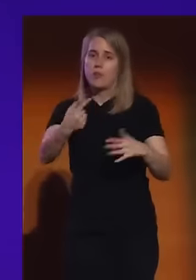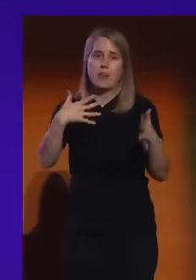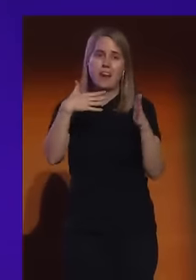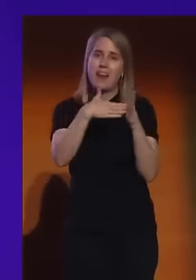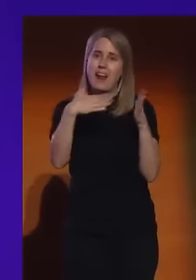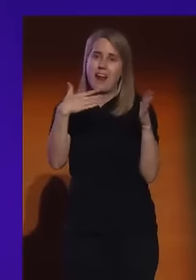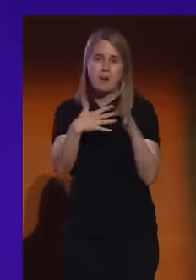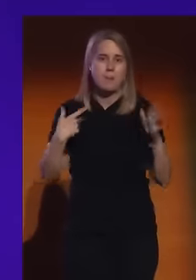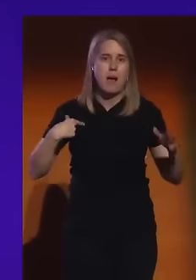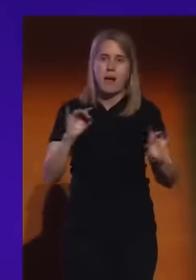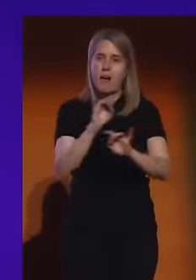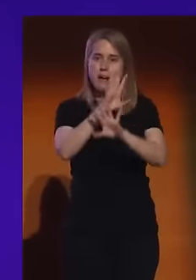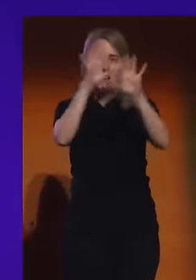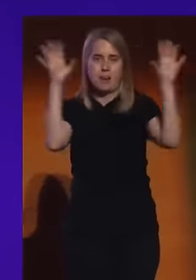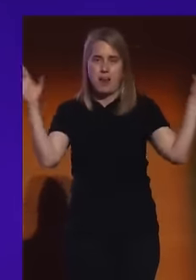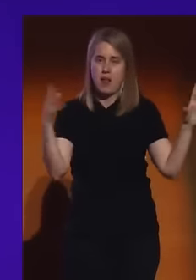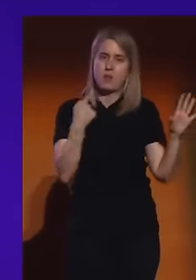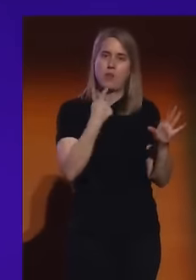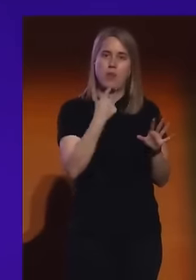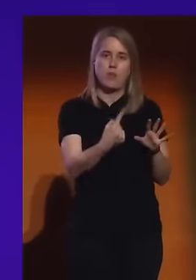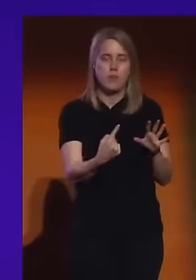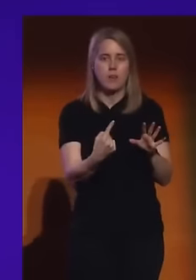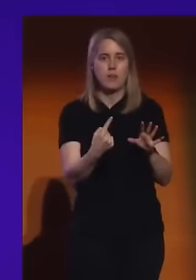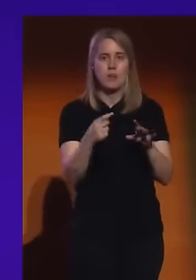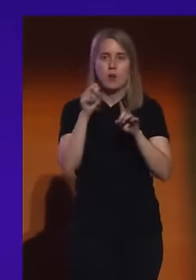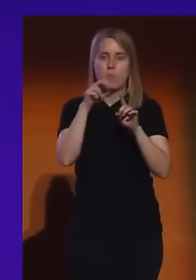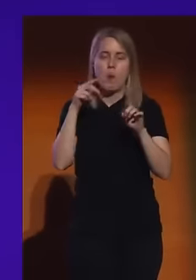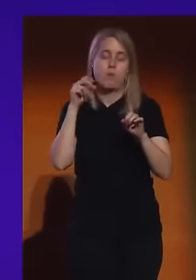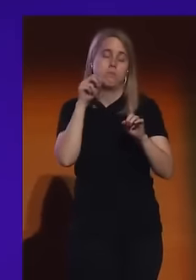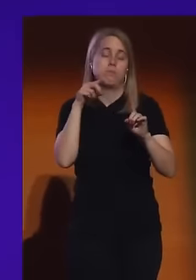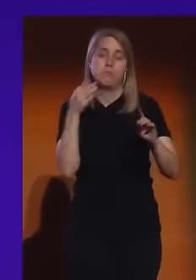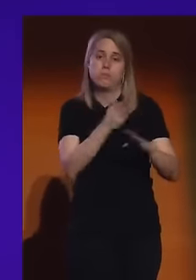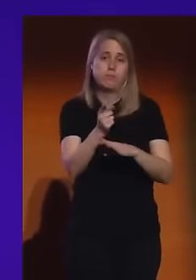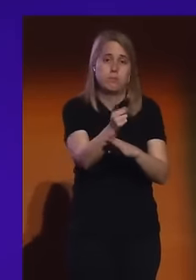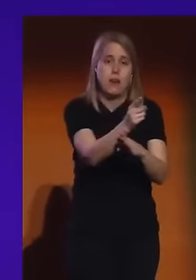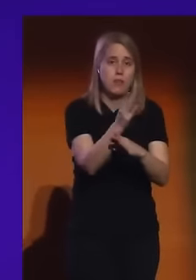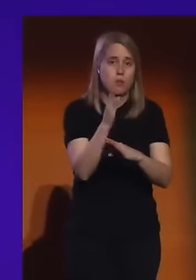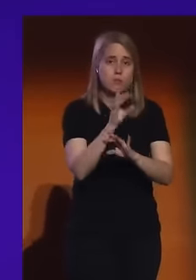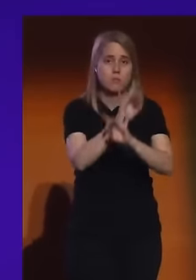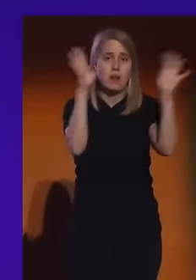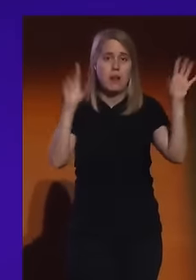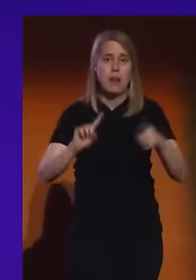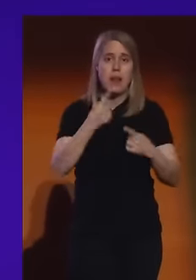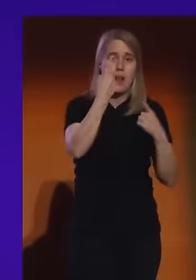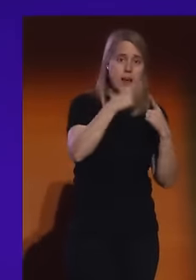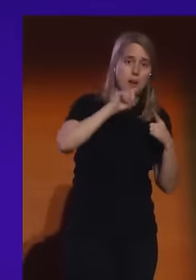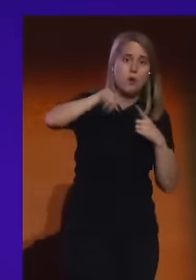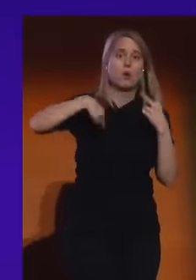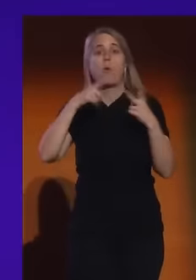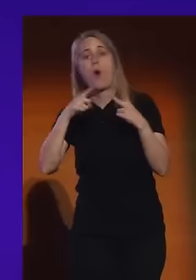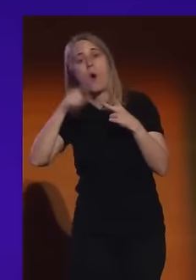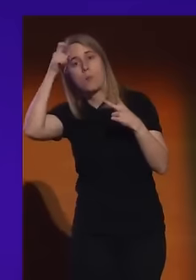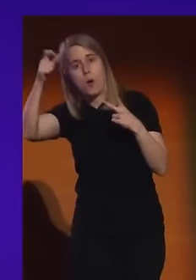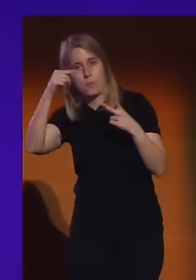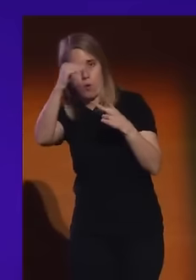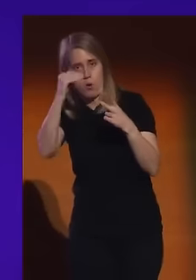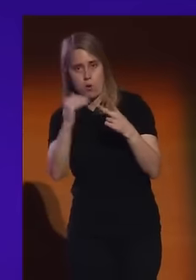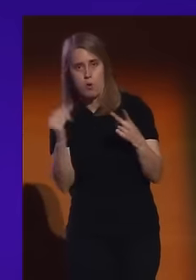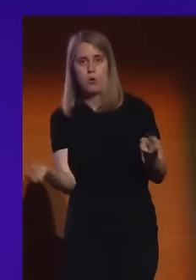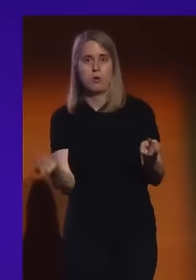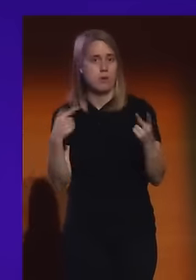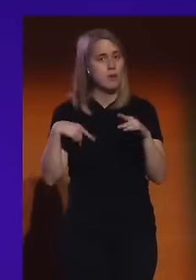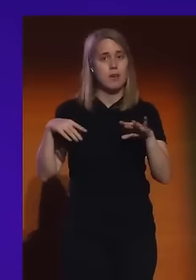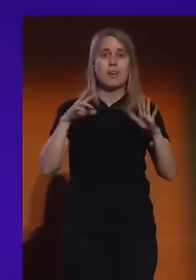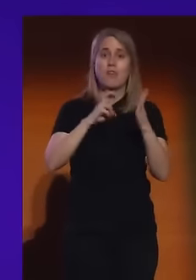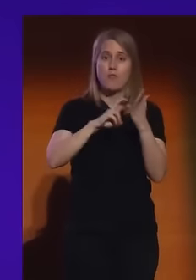lema oso argi jarrita eta norbide batekin lehenengo berri eta Gero herri eta horrek